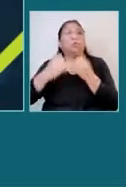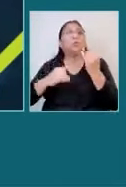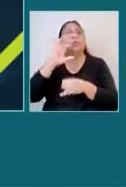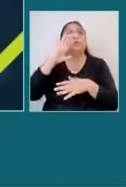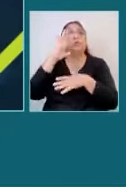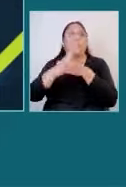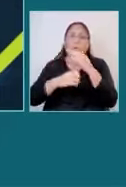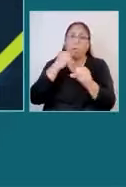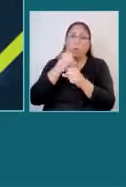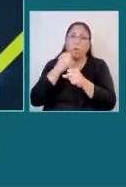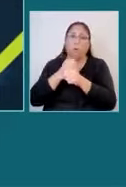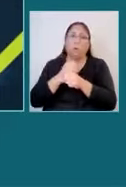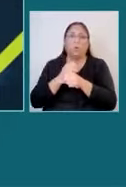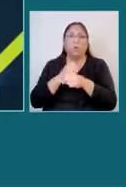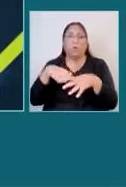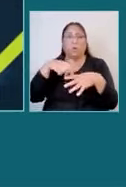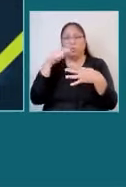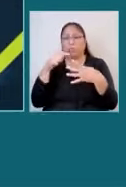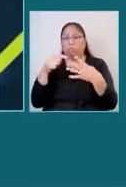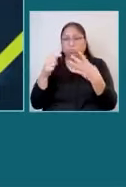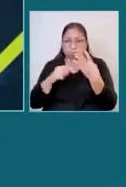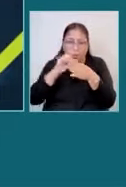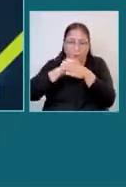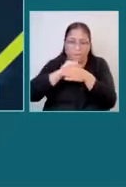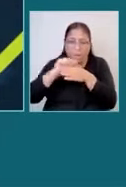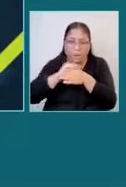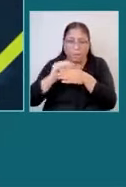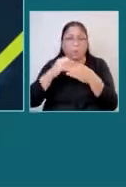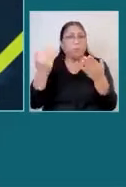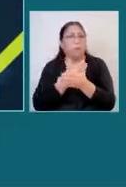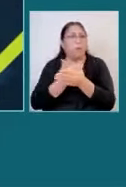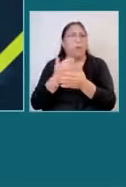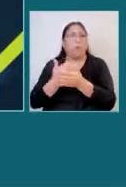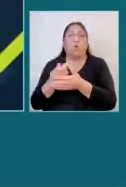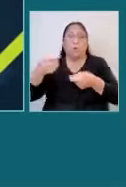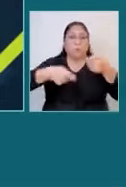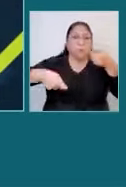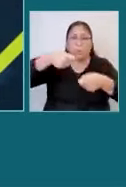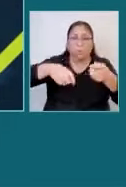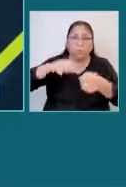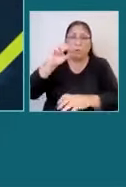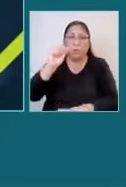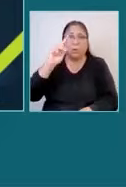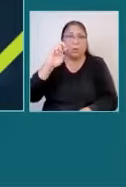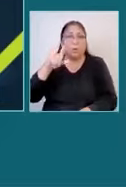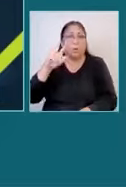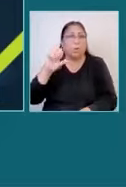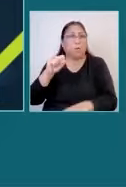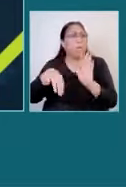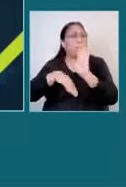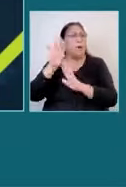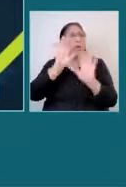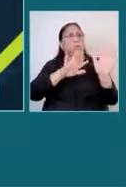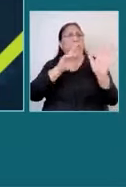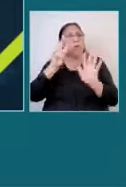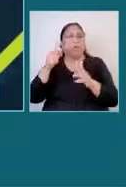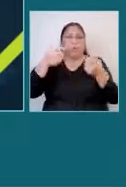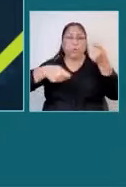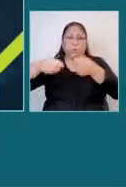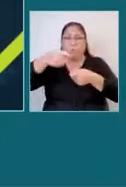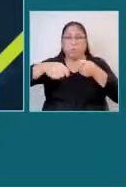5 años muchos de estos trainings, ¿no?, para nuevos inversionistas ángeles, ha realizado más de 12 foros de